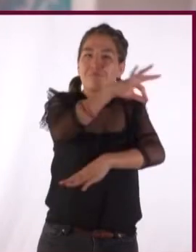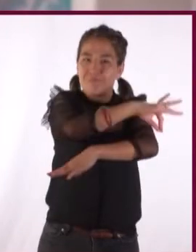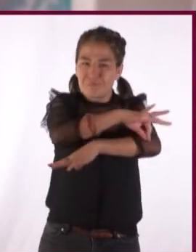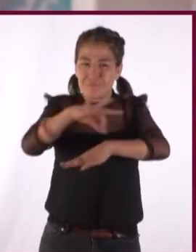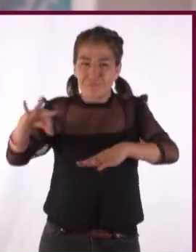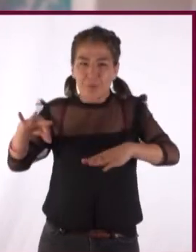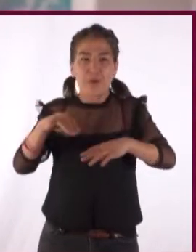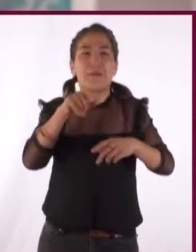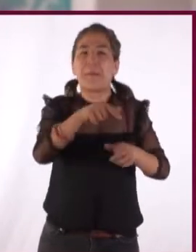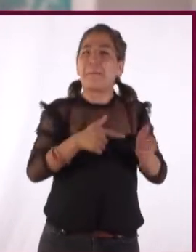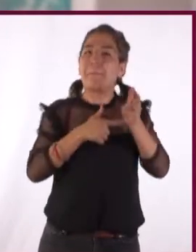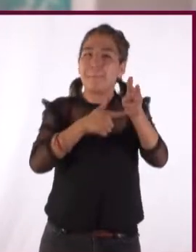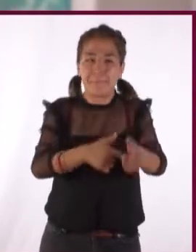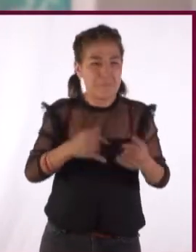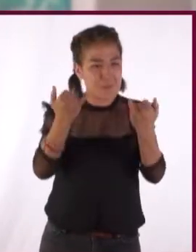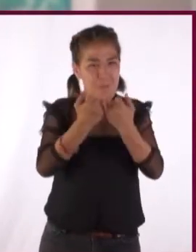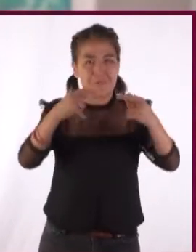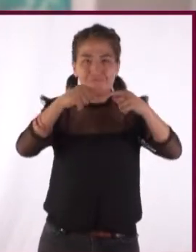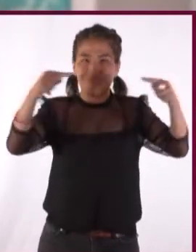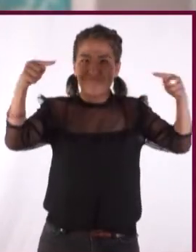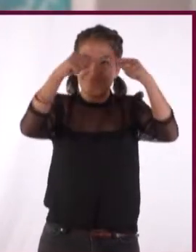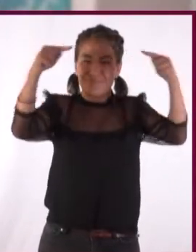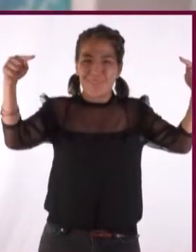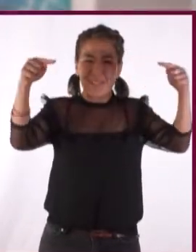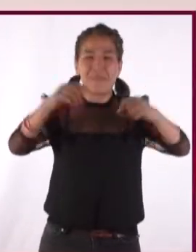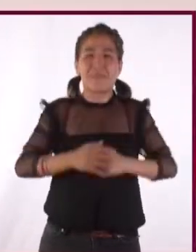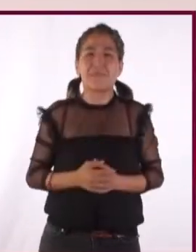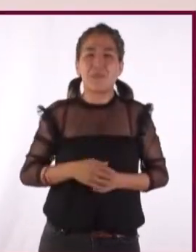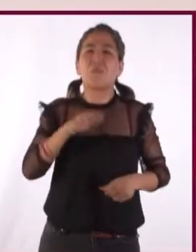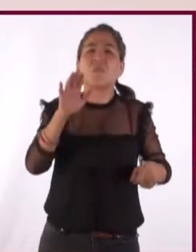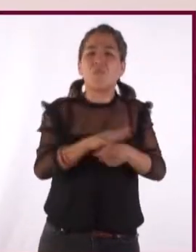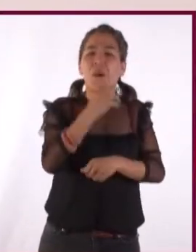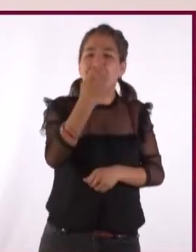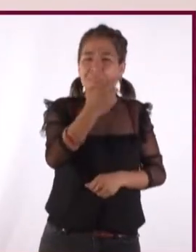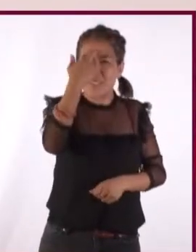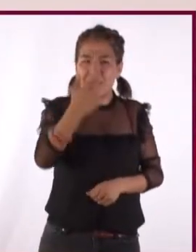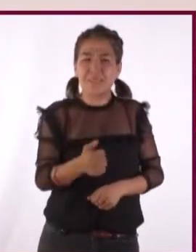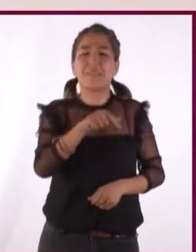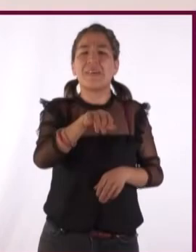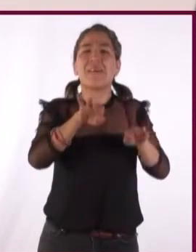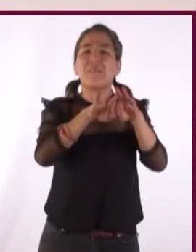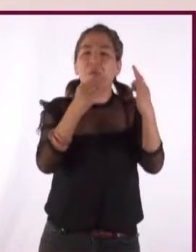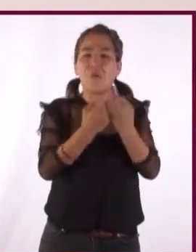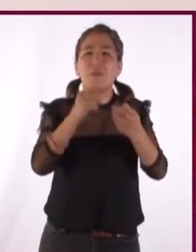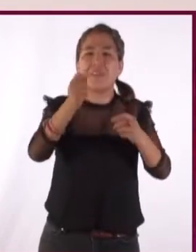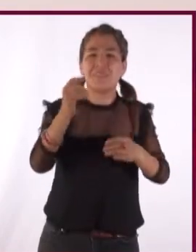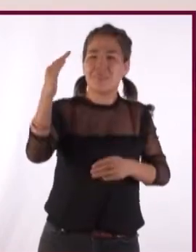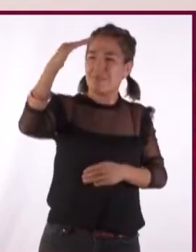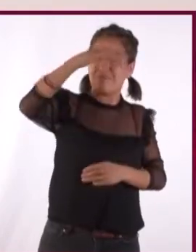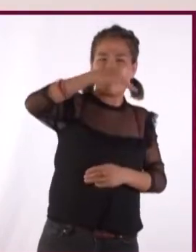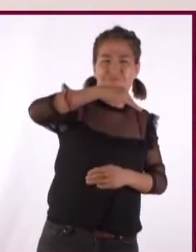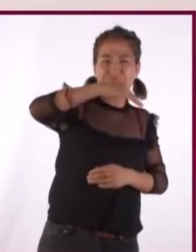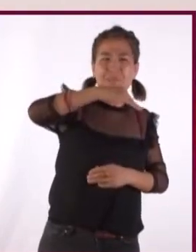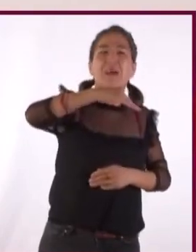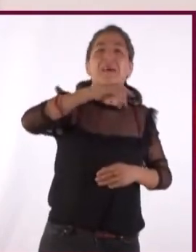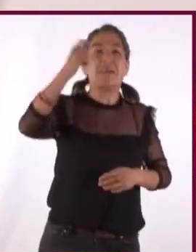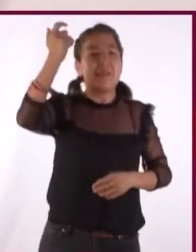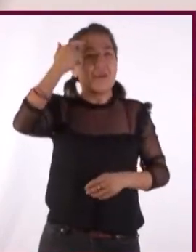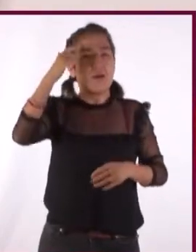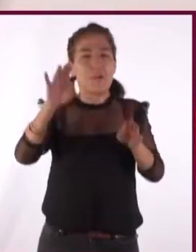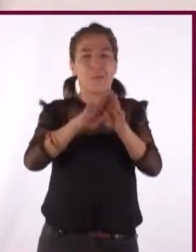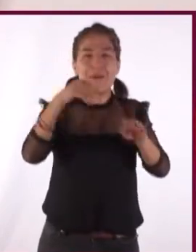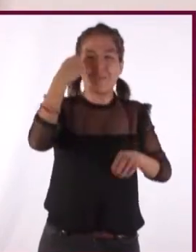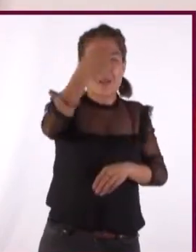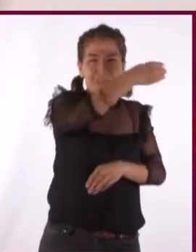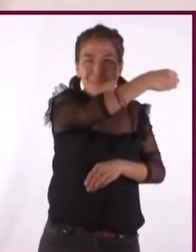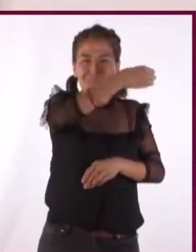las tracé. Fueron rectas y paralelas. La razón por la que las percibimos un poco inclinadas se debe a que la mente se empeña